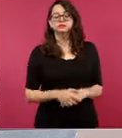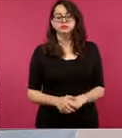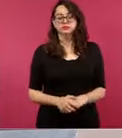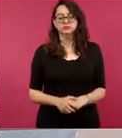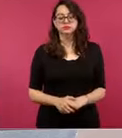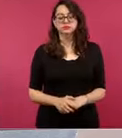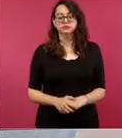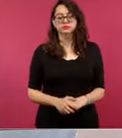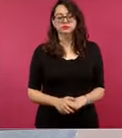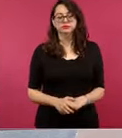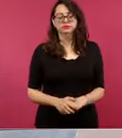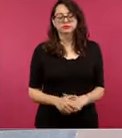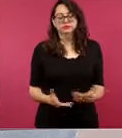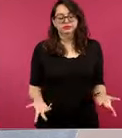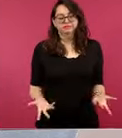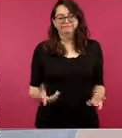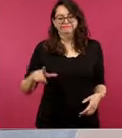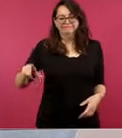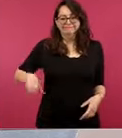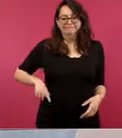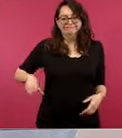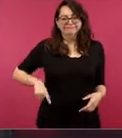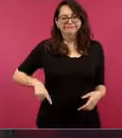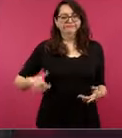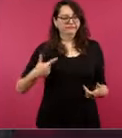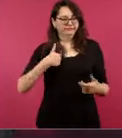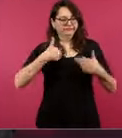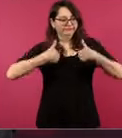al gobierno que represento